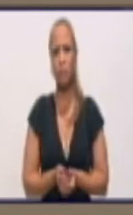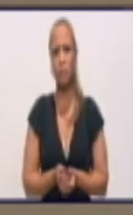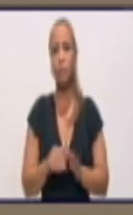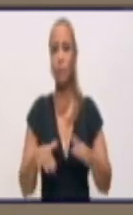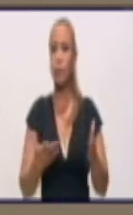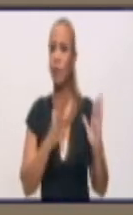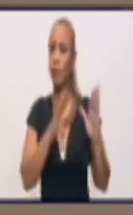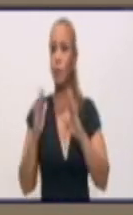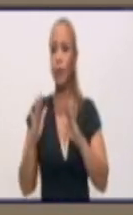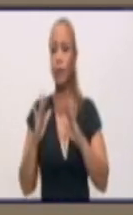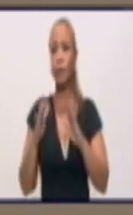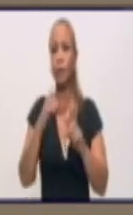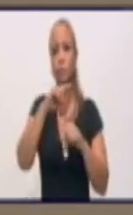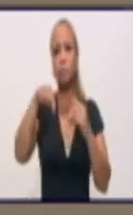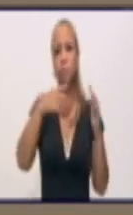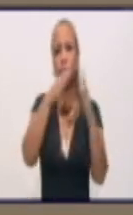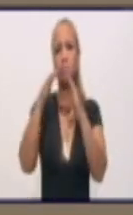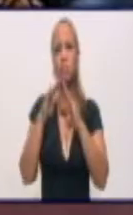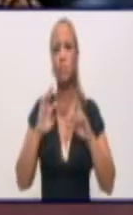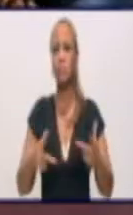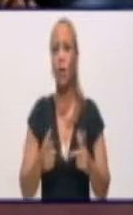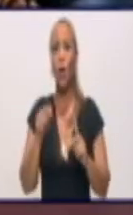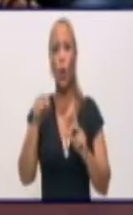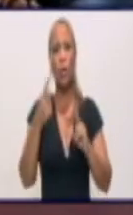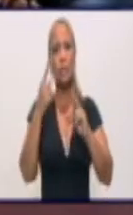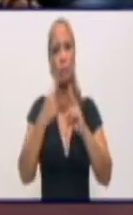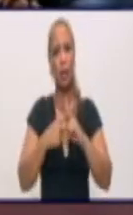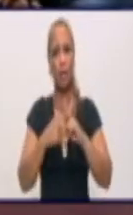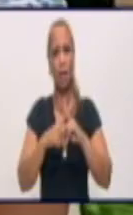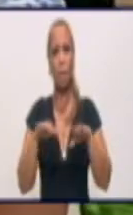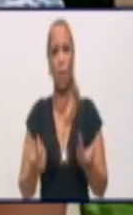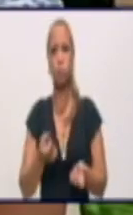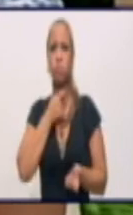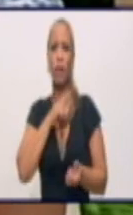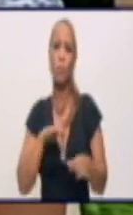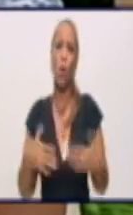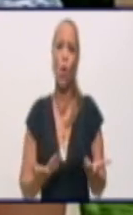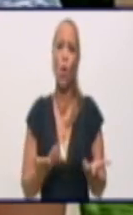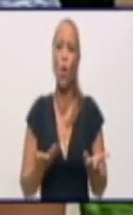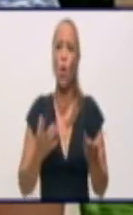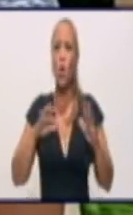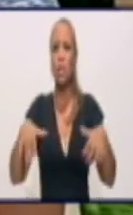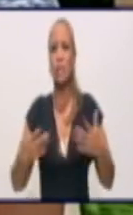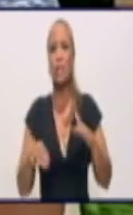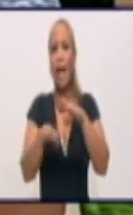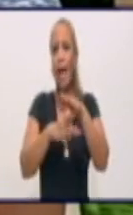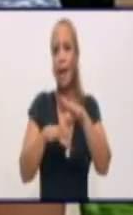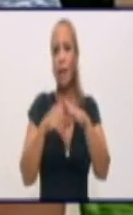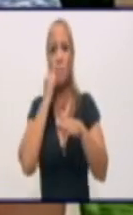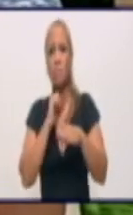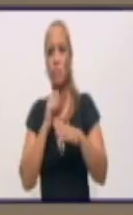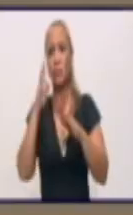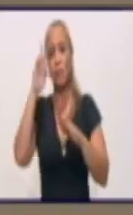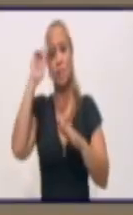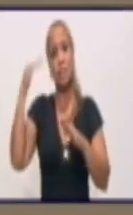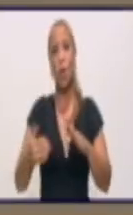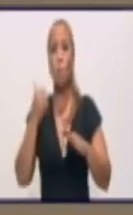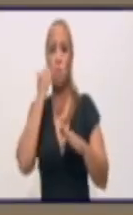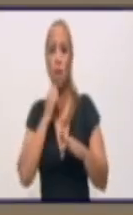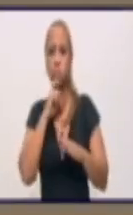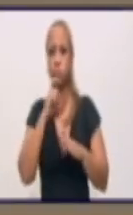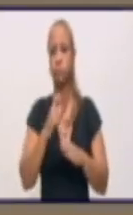va en la parte de las manzanas reiterativas. Hoy en Bayamo, por ejemplo, ¿cuáles son las áreas de salud más complicadas? A